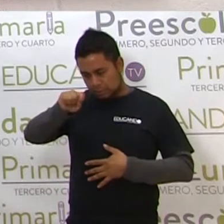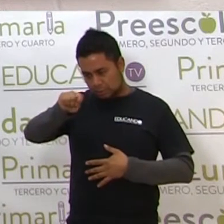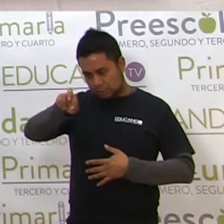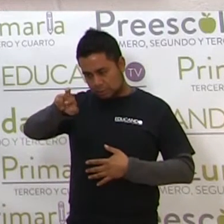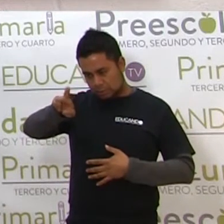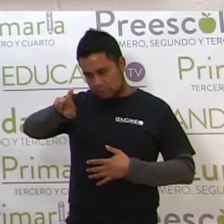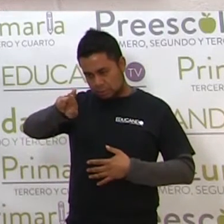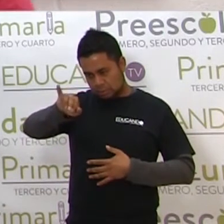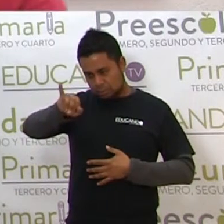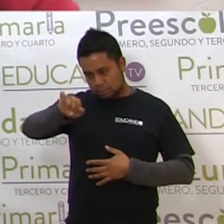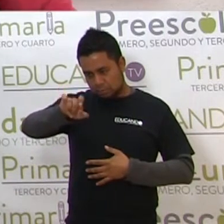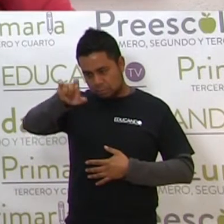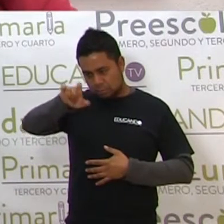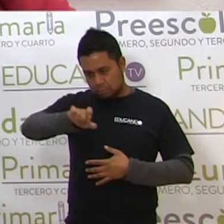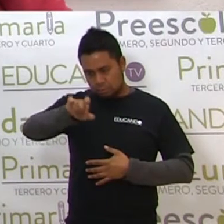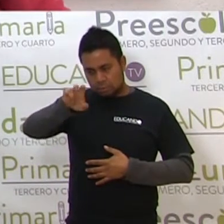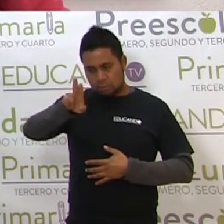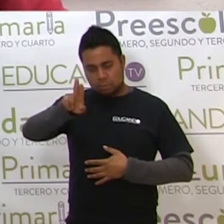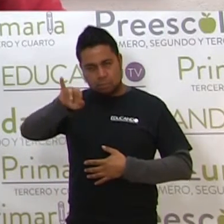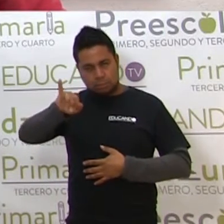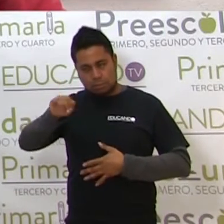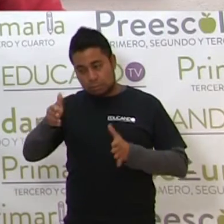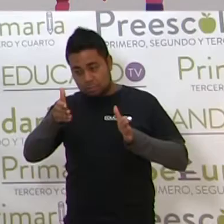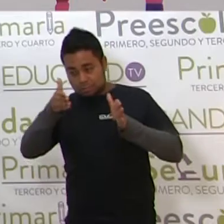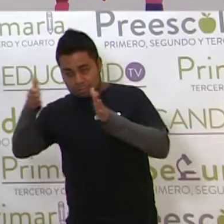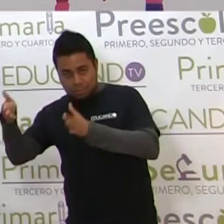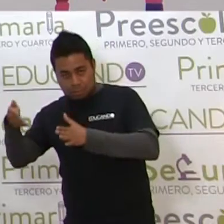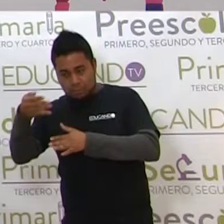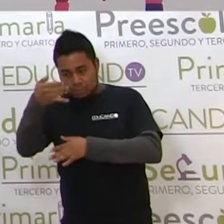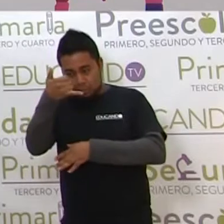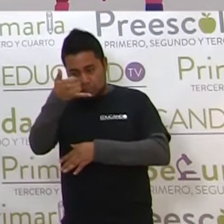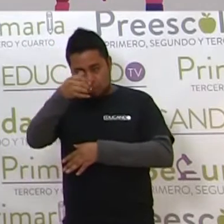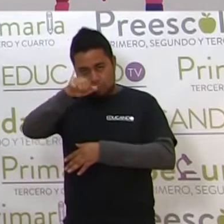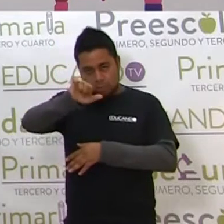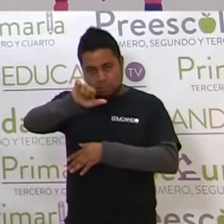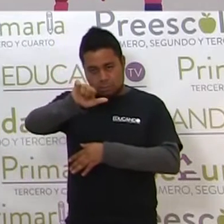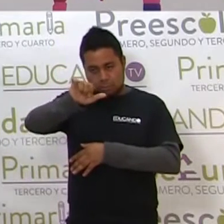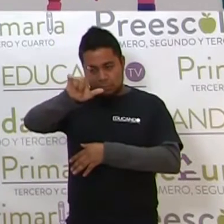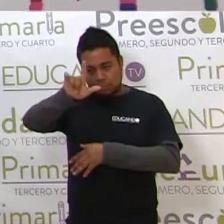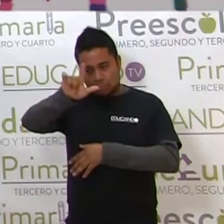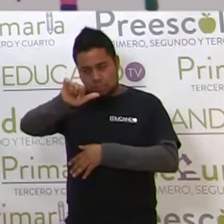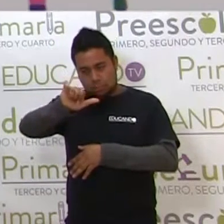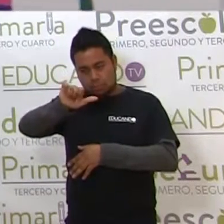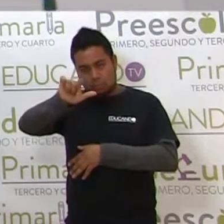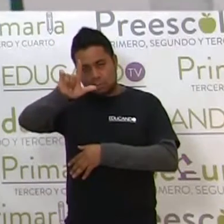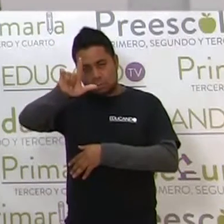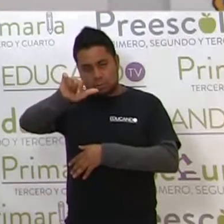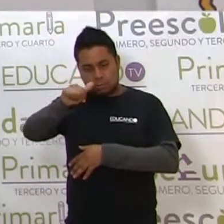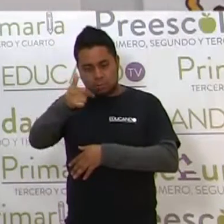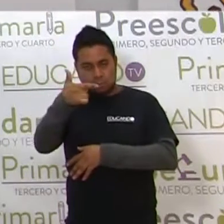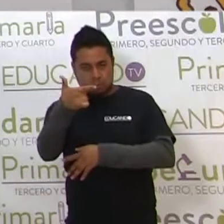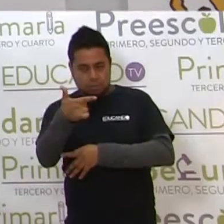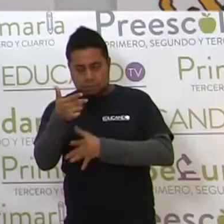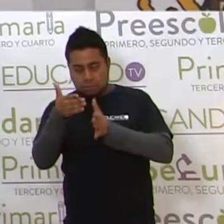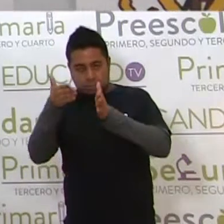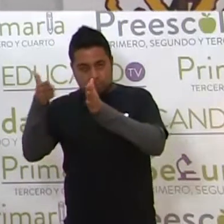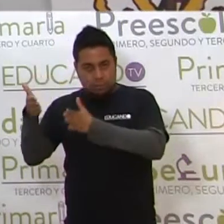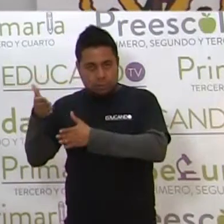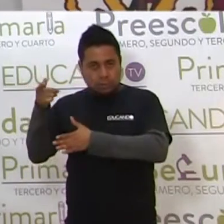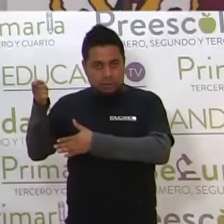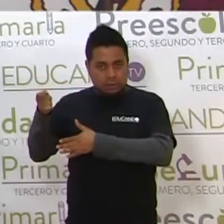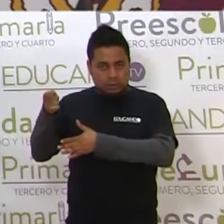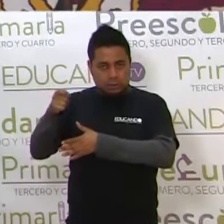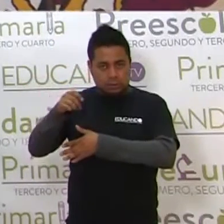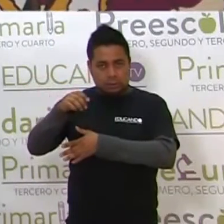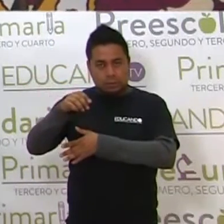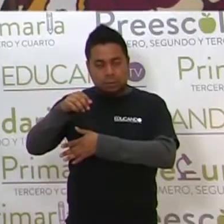tricky Este es yalala de la región es una mujer yalal seca Esta es una